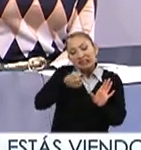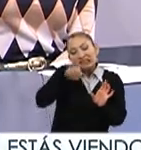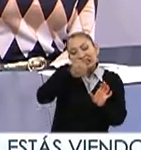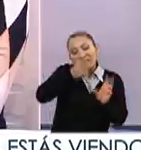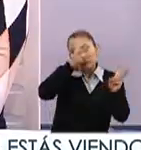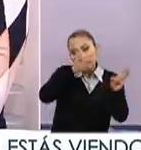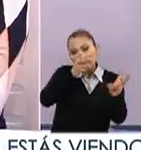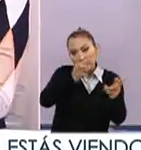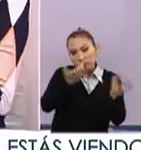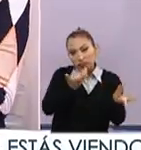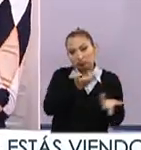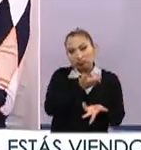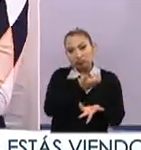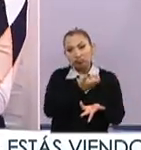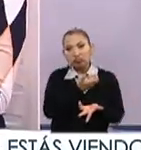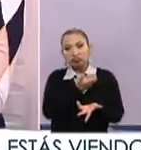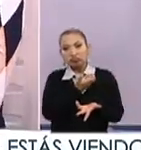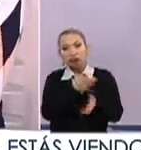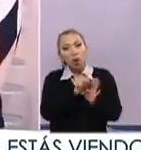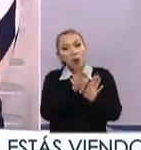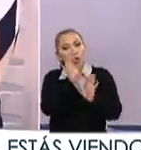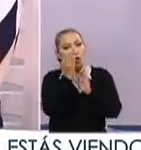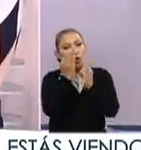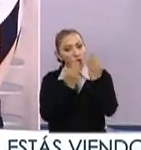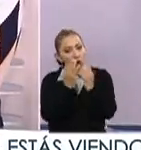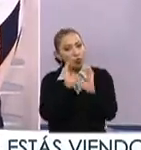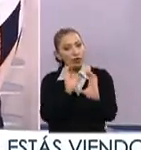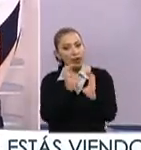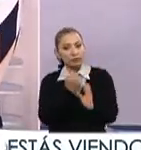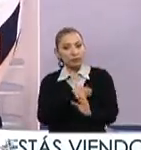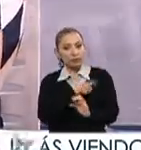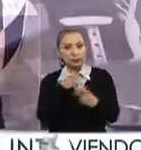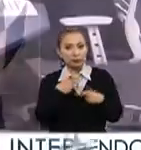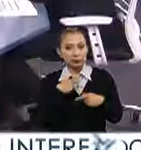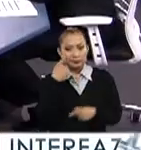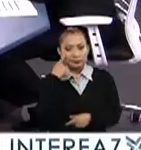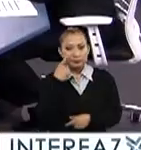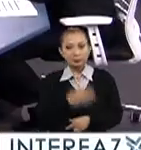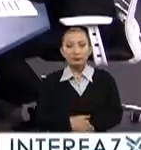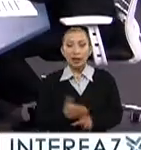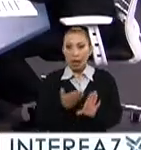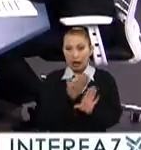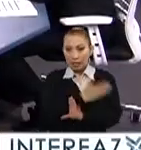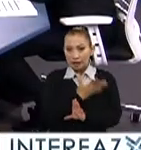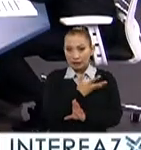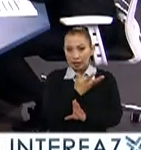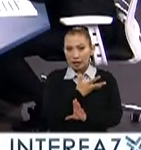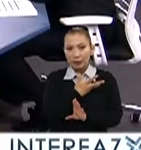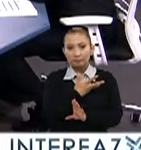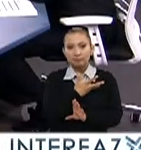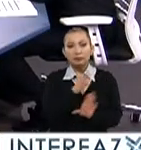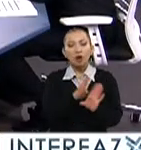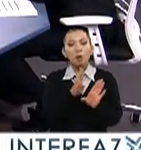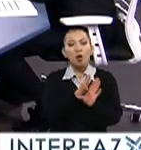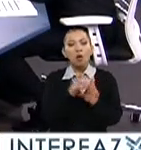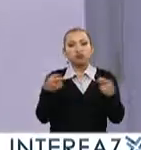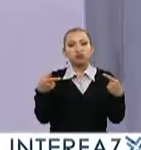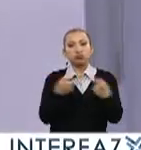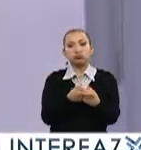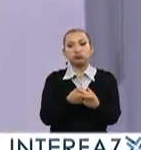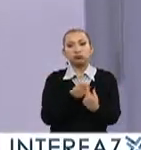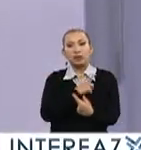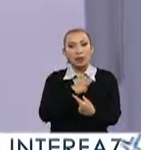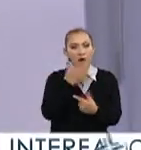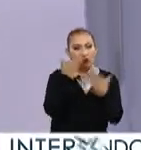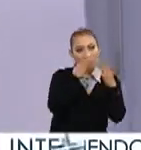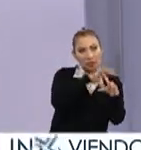de temas de pues cómo cuidar la salud de una persona. Exactamente. Anteriormente teníamos como la discrepancia, ¿no? Es que tengo que